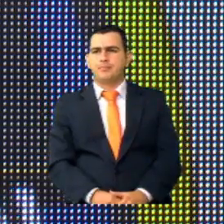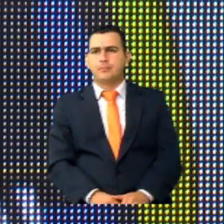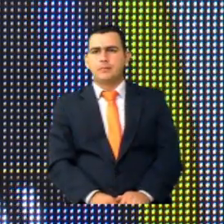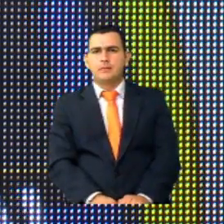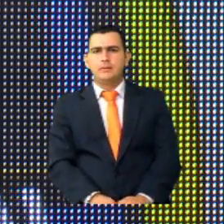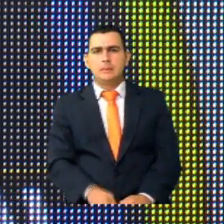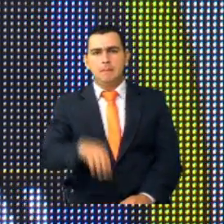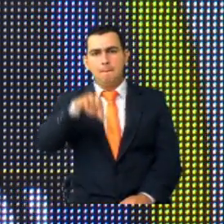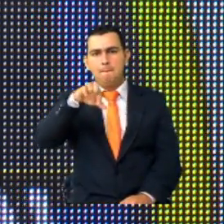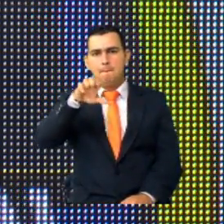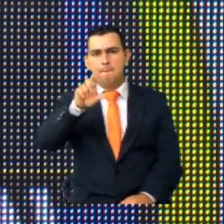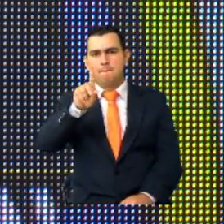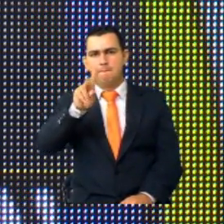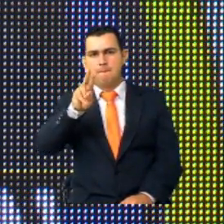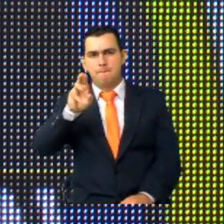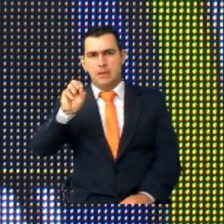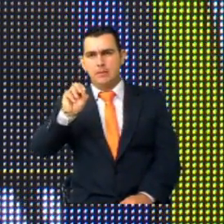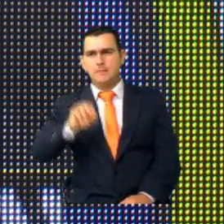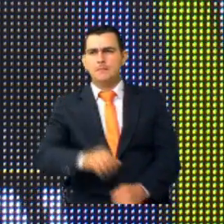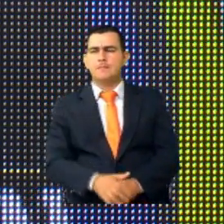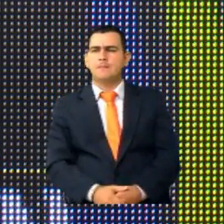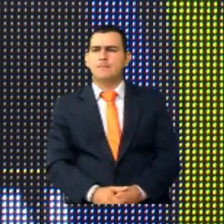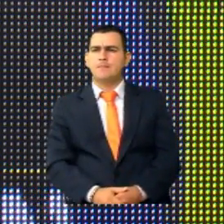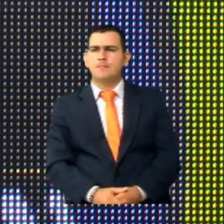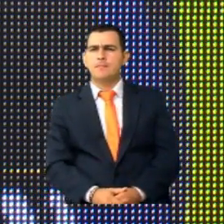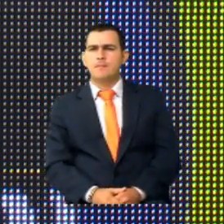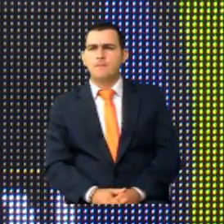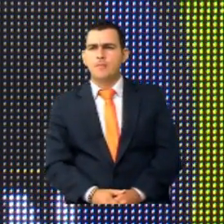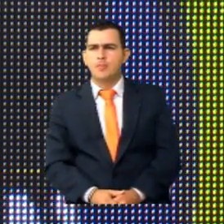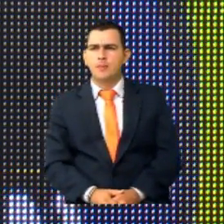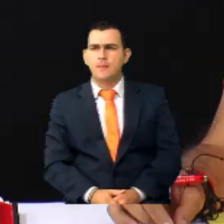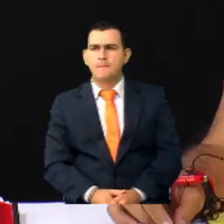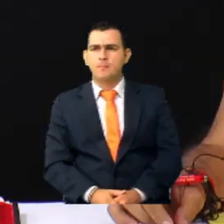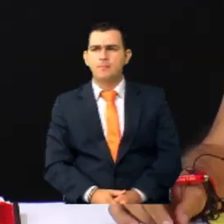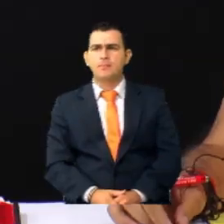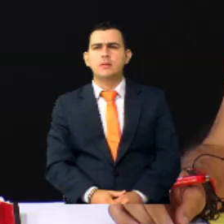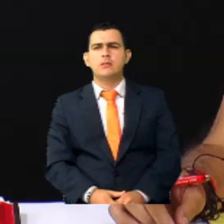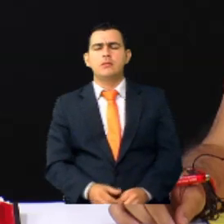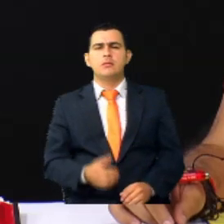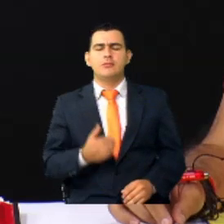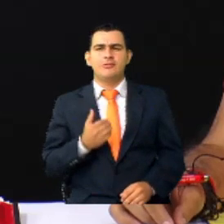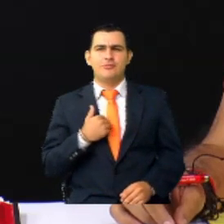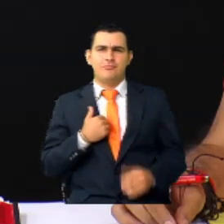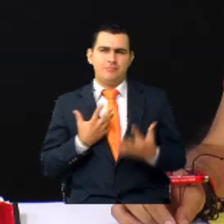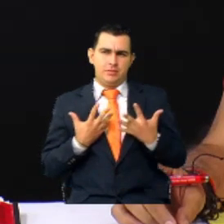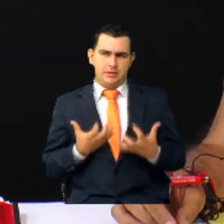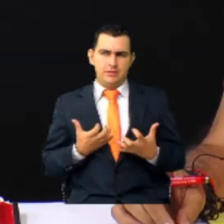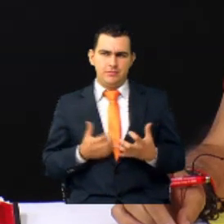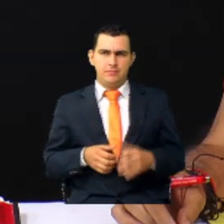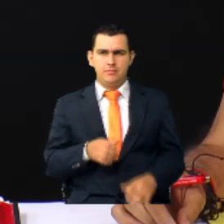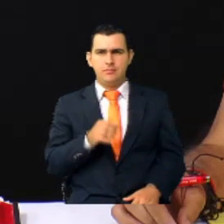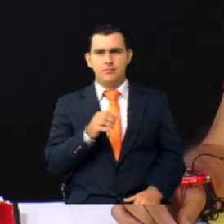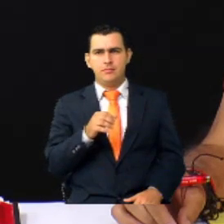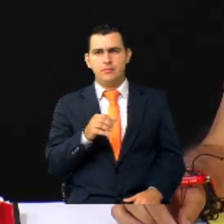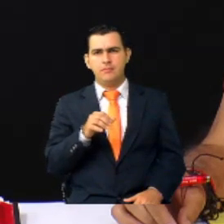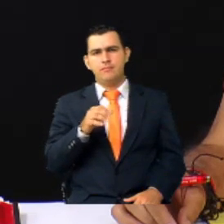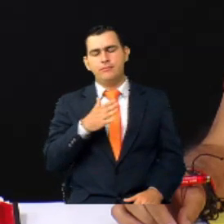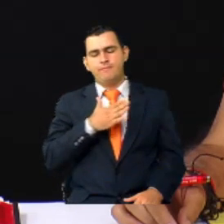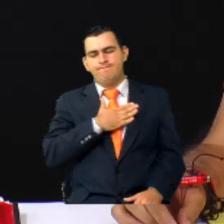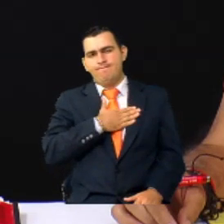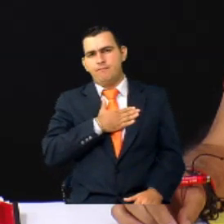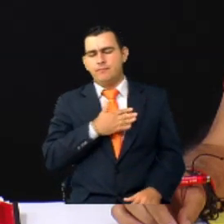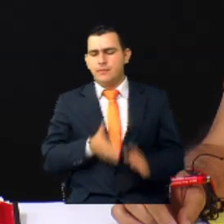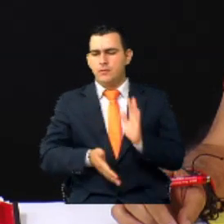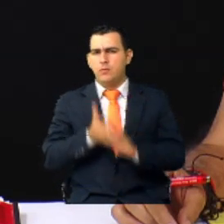Pedro Luis Gómez, ¿a quién desea realizarle su pregunta? Bueno, yo tengo que lamentar que doña Liliana se haya retirado, pero la